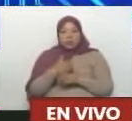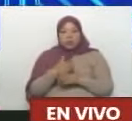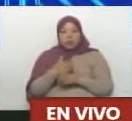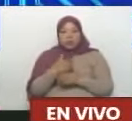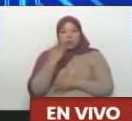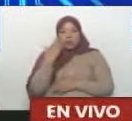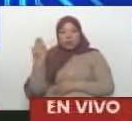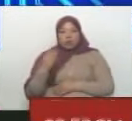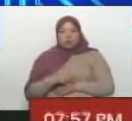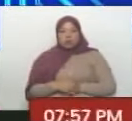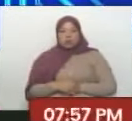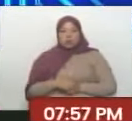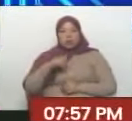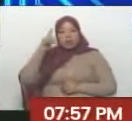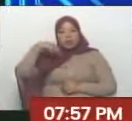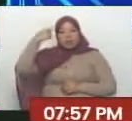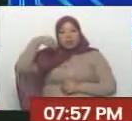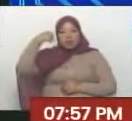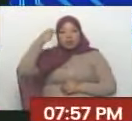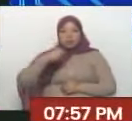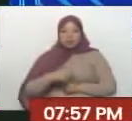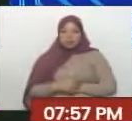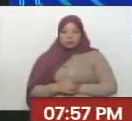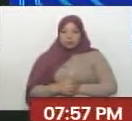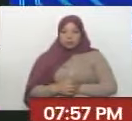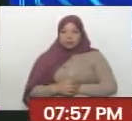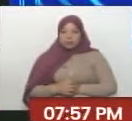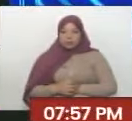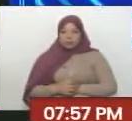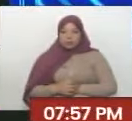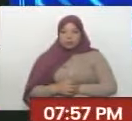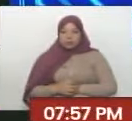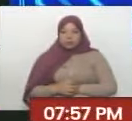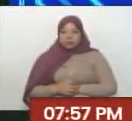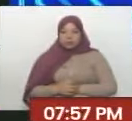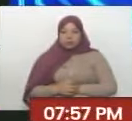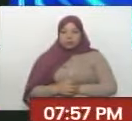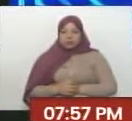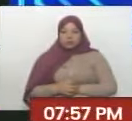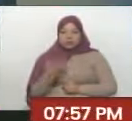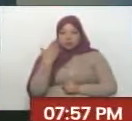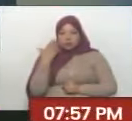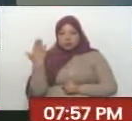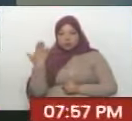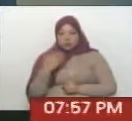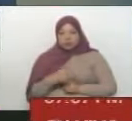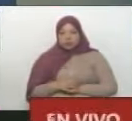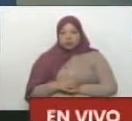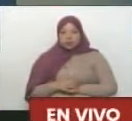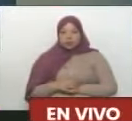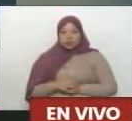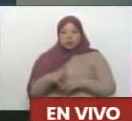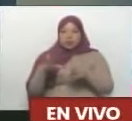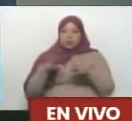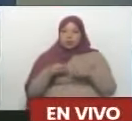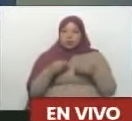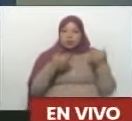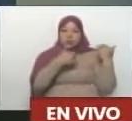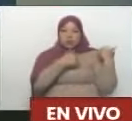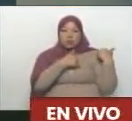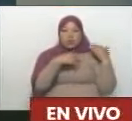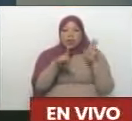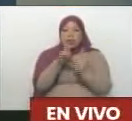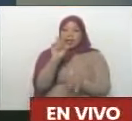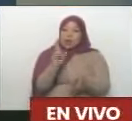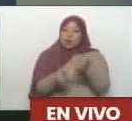todos ustedes. ¿Qué video es ese? Para verlo, ponlo ahí en la página. Para ver. Nosotros asumimos la responsabilidad de alertar